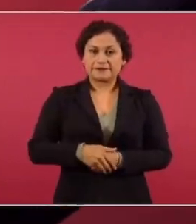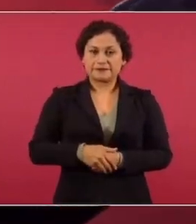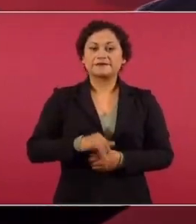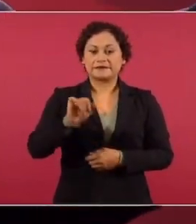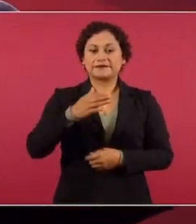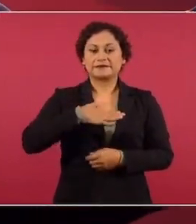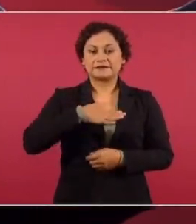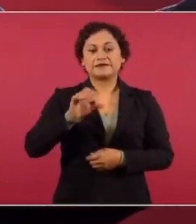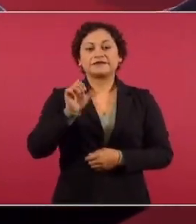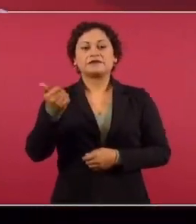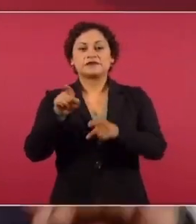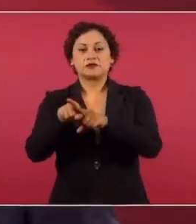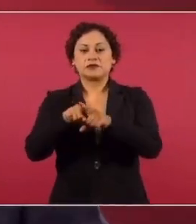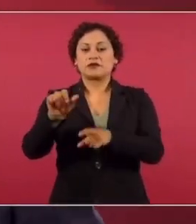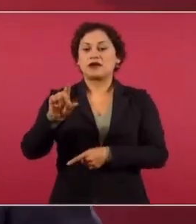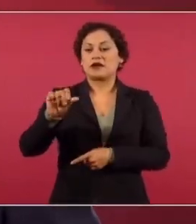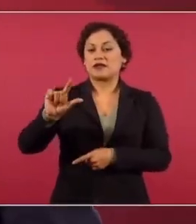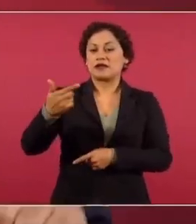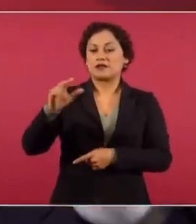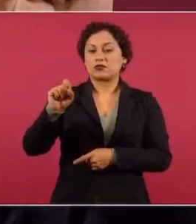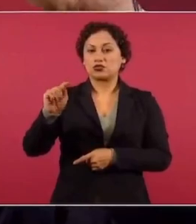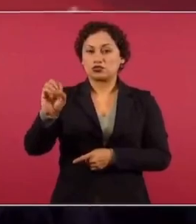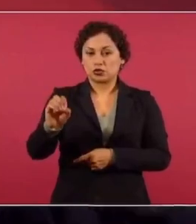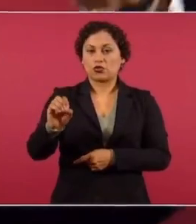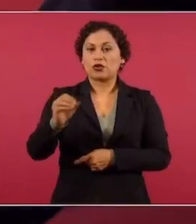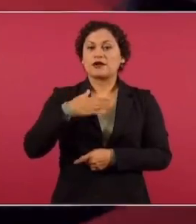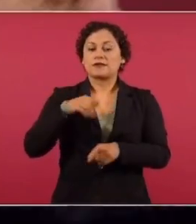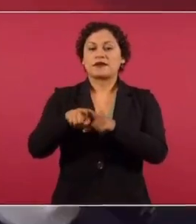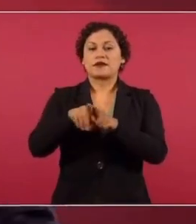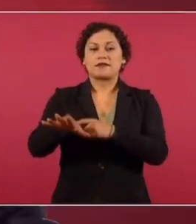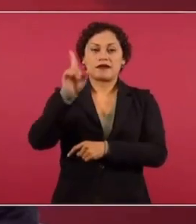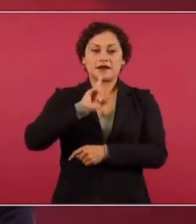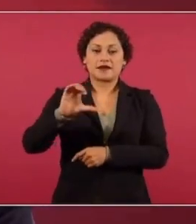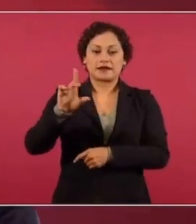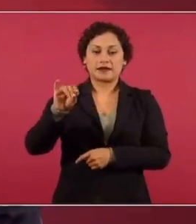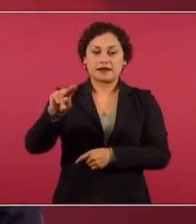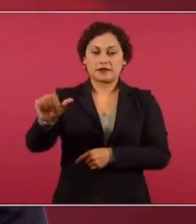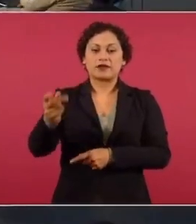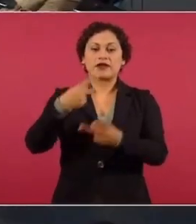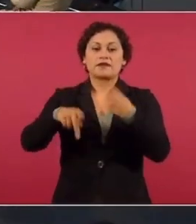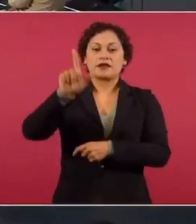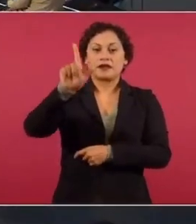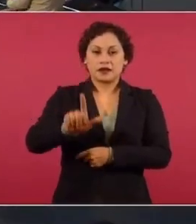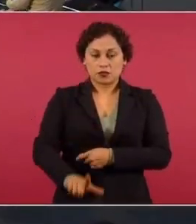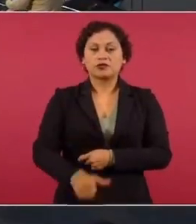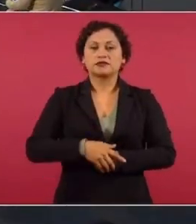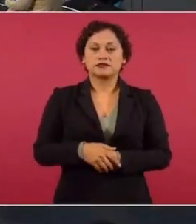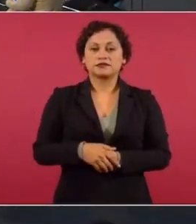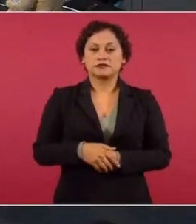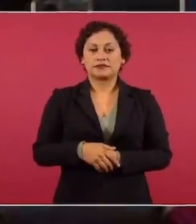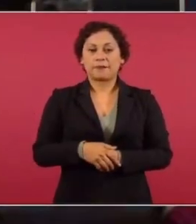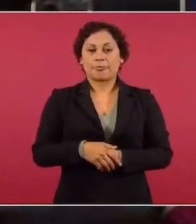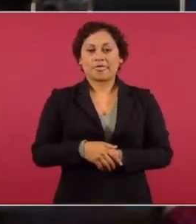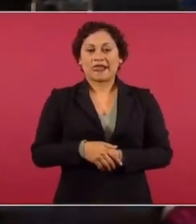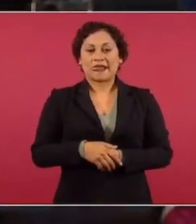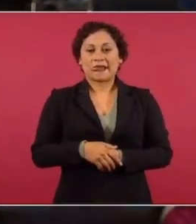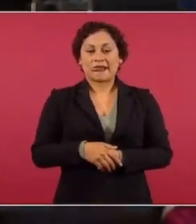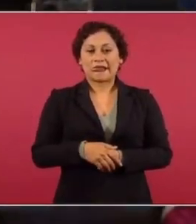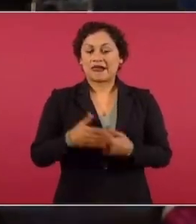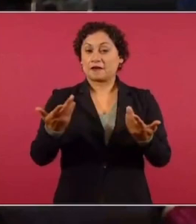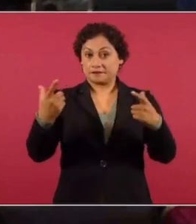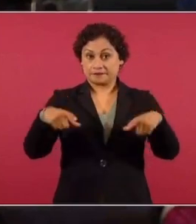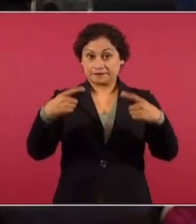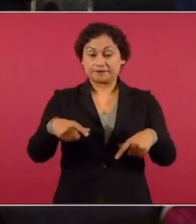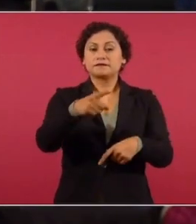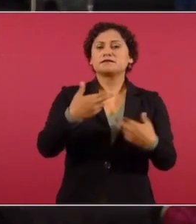estaba mi otro hermano, Adán Augusto, y mi hermana Claudia, que viene los lunes. ¿Qué le regaló Marcelo, Entonces, presidente? iba a haber